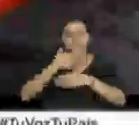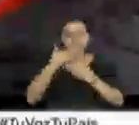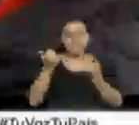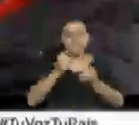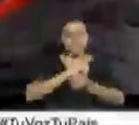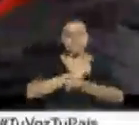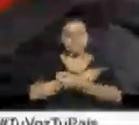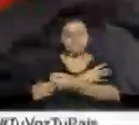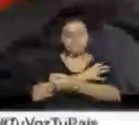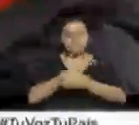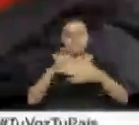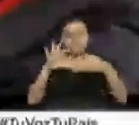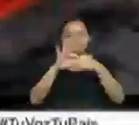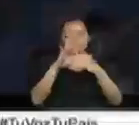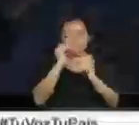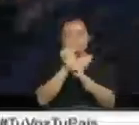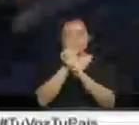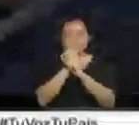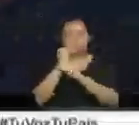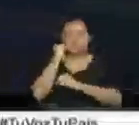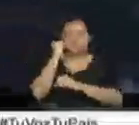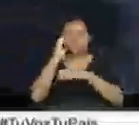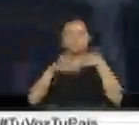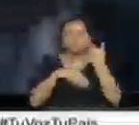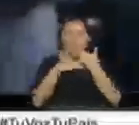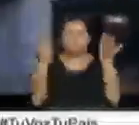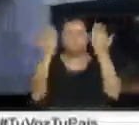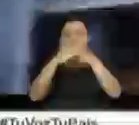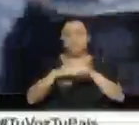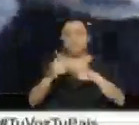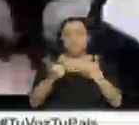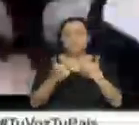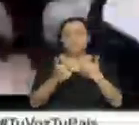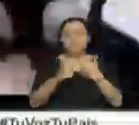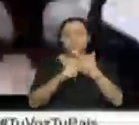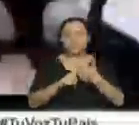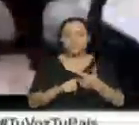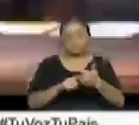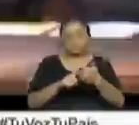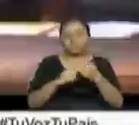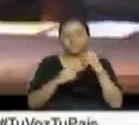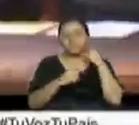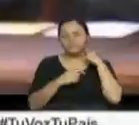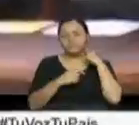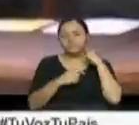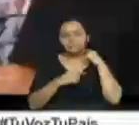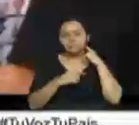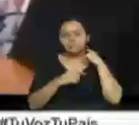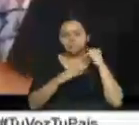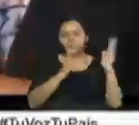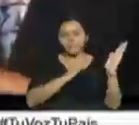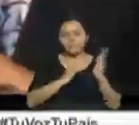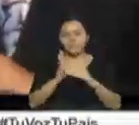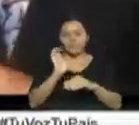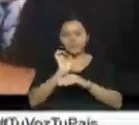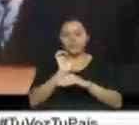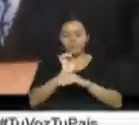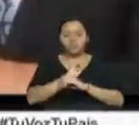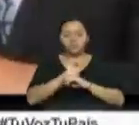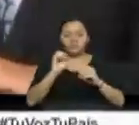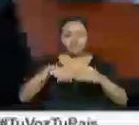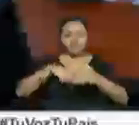fortalece la relación laboral y sus derechos. Se termina la tercerización. El programa Ecuador sin